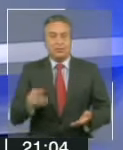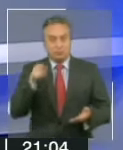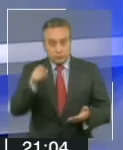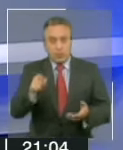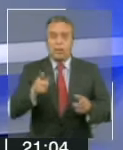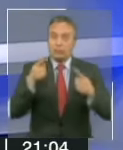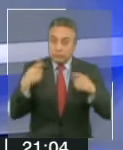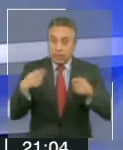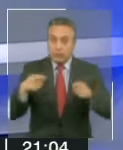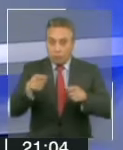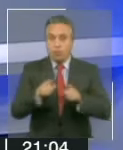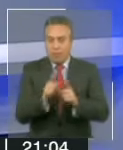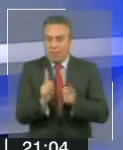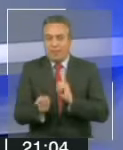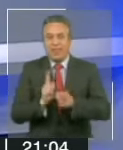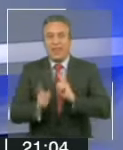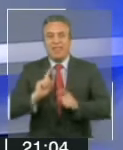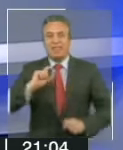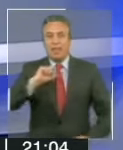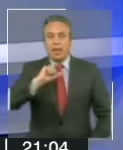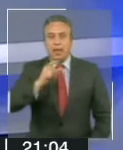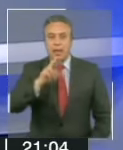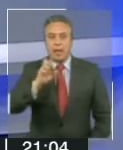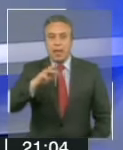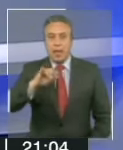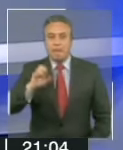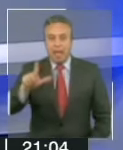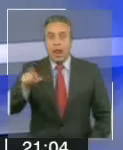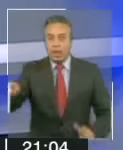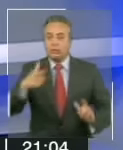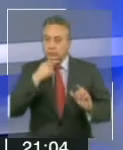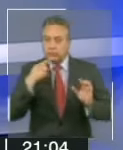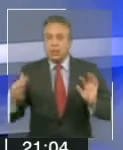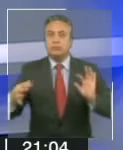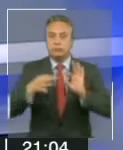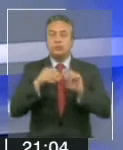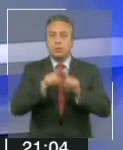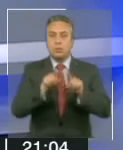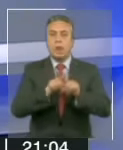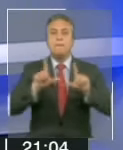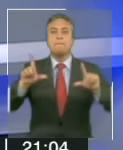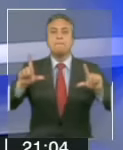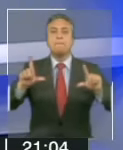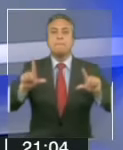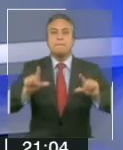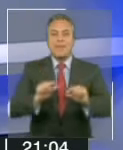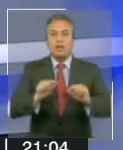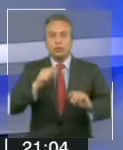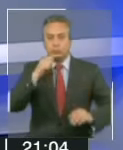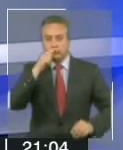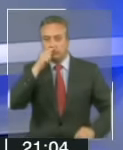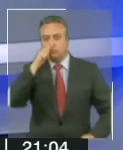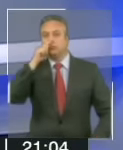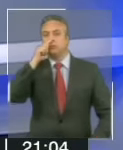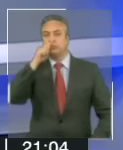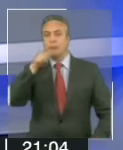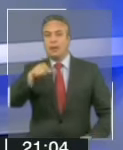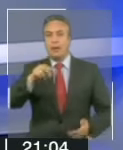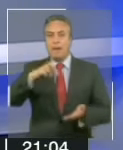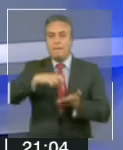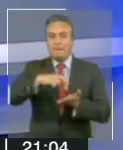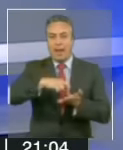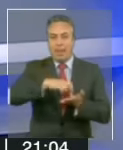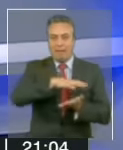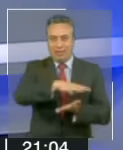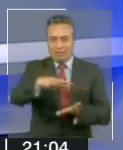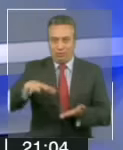un dirigente gremial, dijo Walker, para hacer menos elitista el Parlamento. Sin dudar de esta